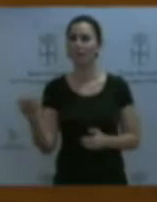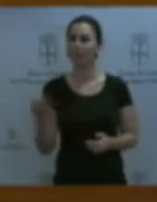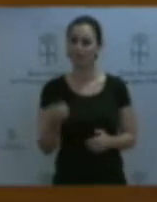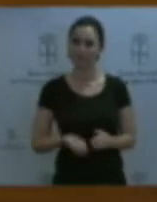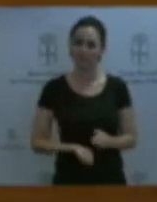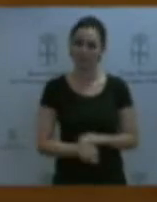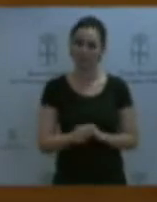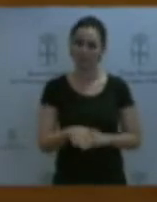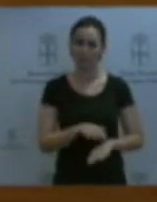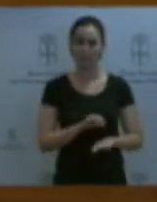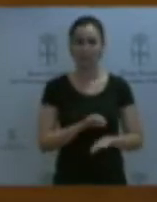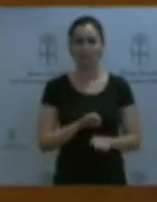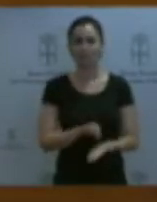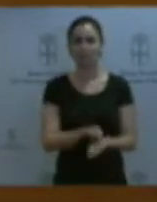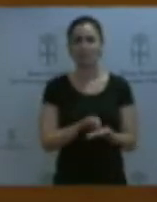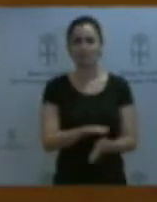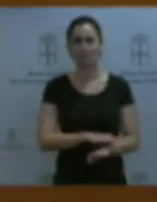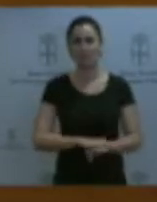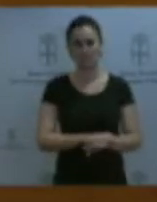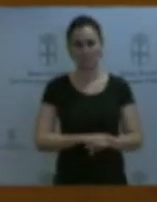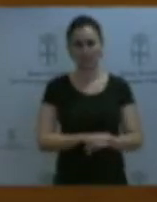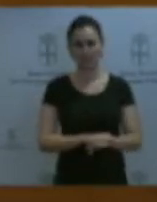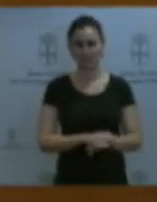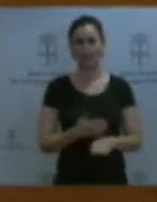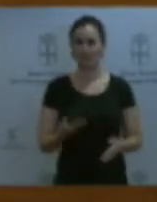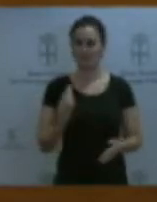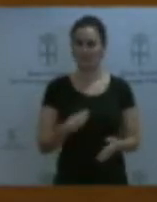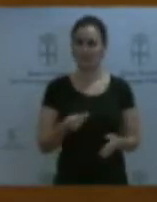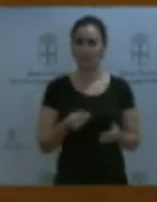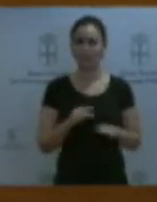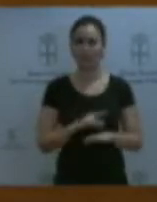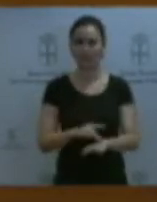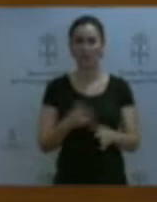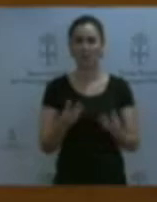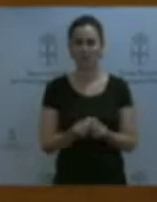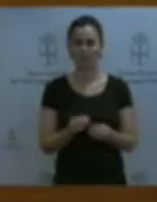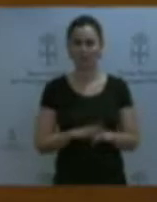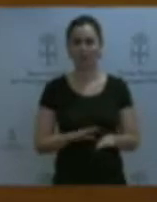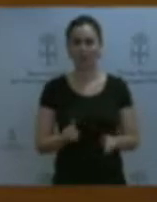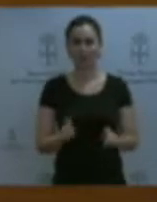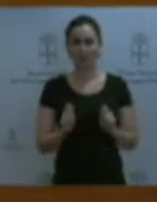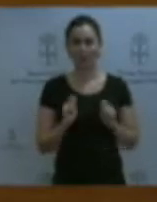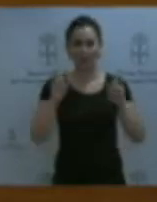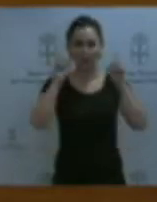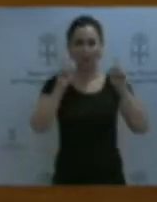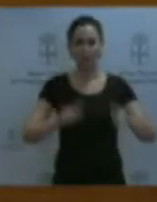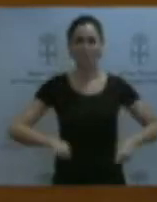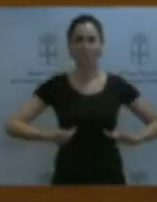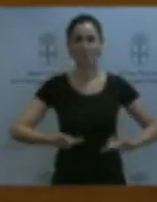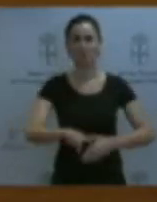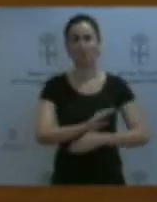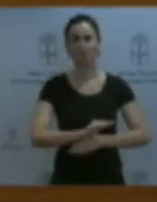servicio, que es el de las rutas guiadas, que proporcionan la educación ambiental adecuada a las personas que visitan el parque durante al